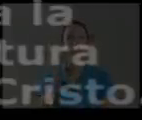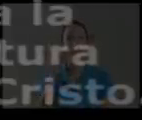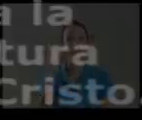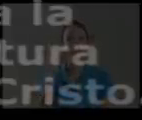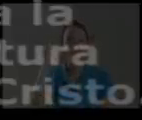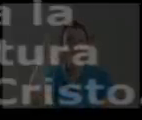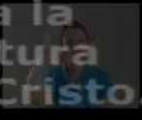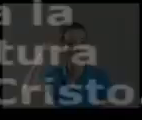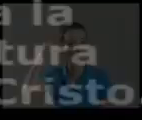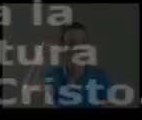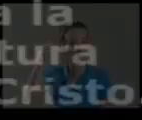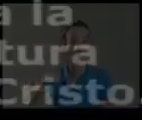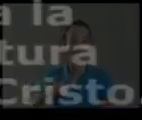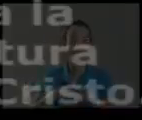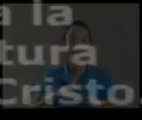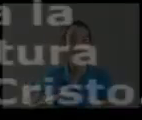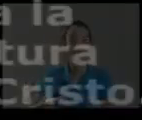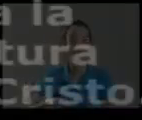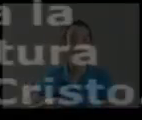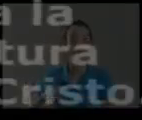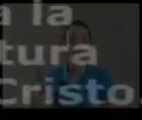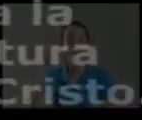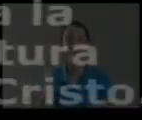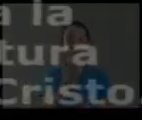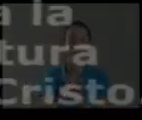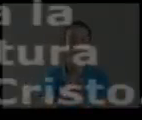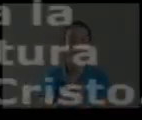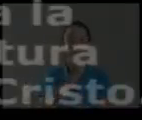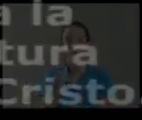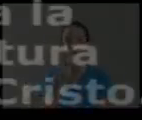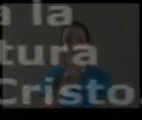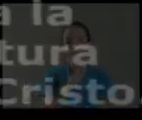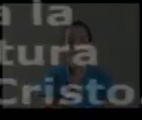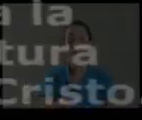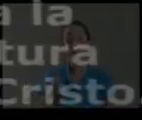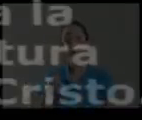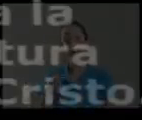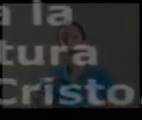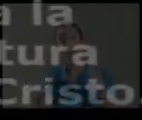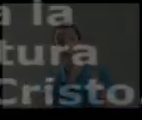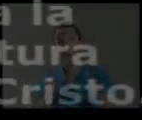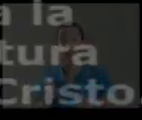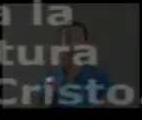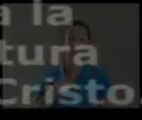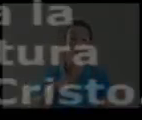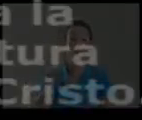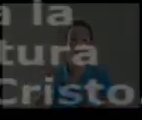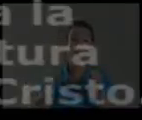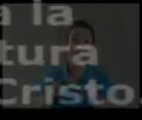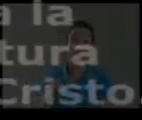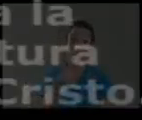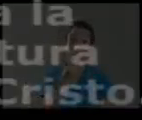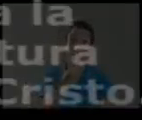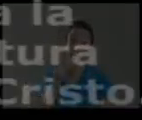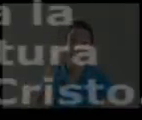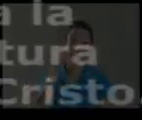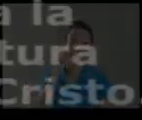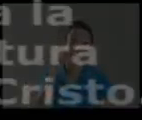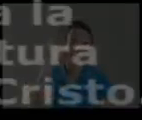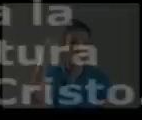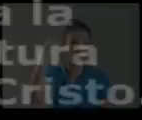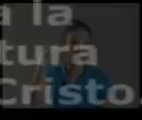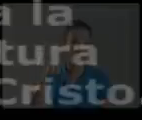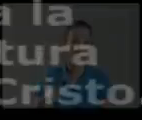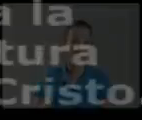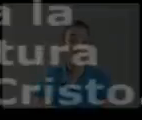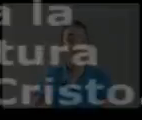es el sabor de los frijoles, pero nunca los deja de comer, ¿verdad? Siempre pide mi pan con frijoles. Es más, se ausenta un tiempo de que no